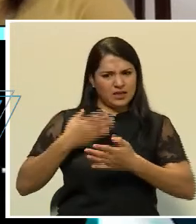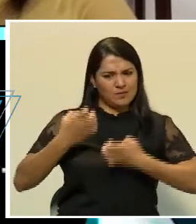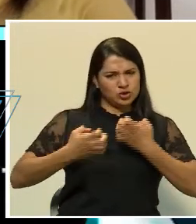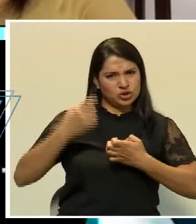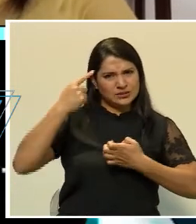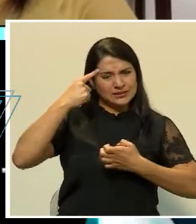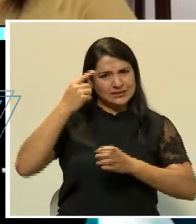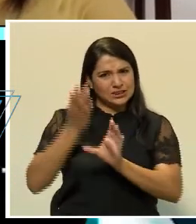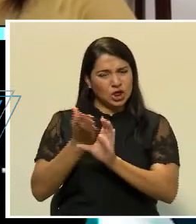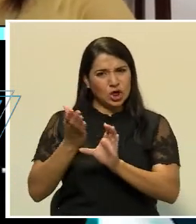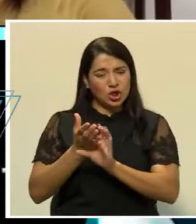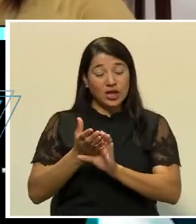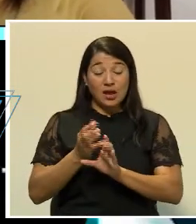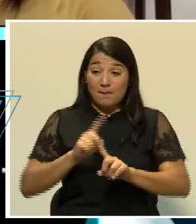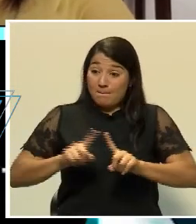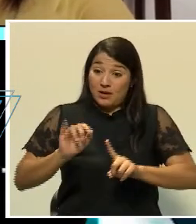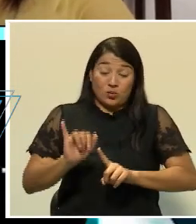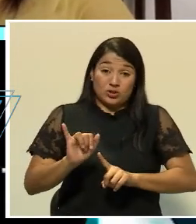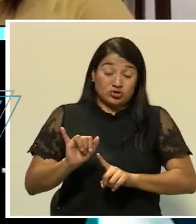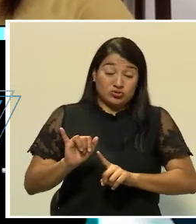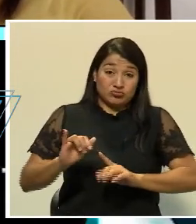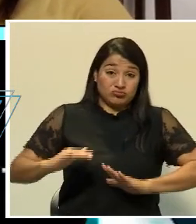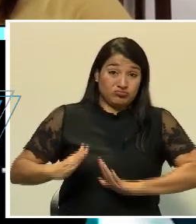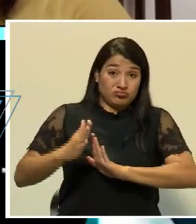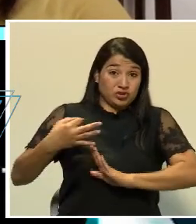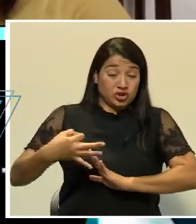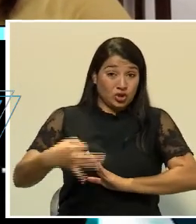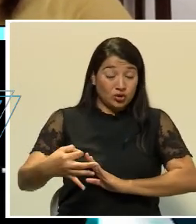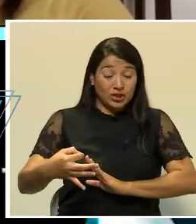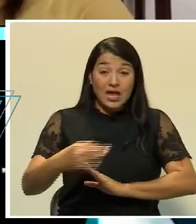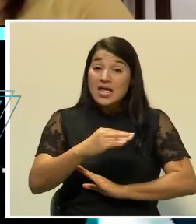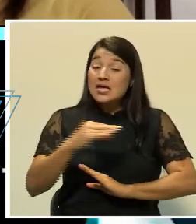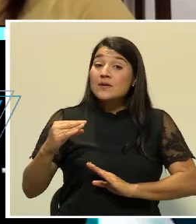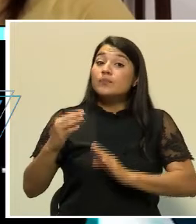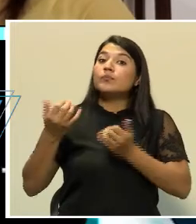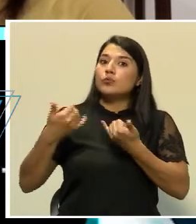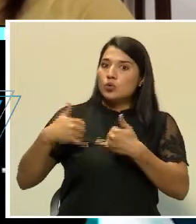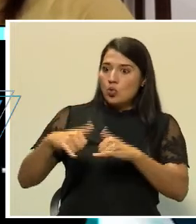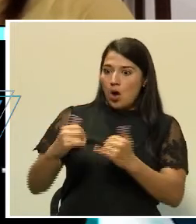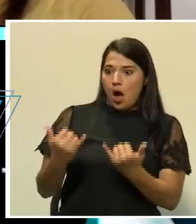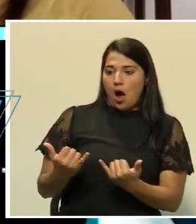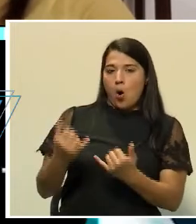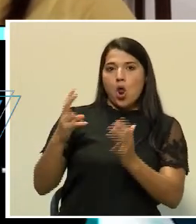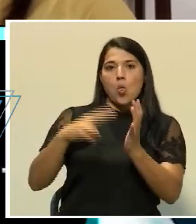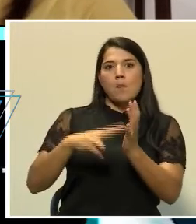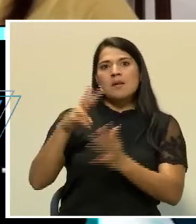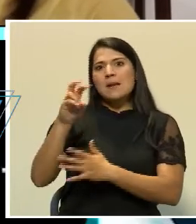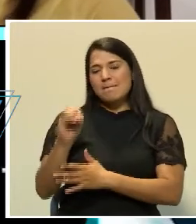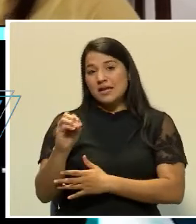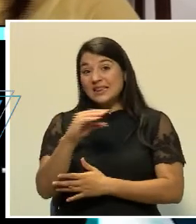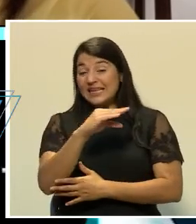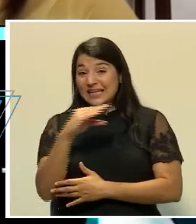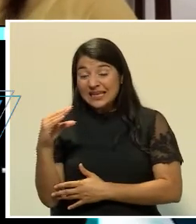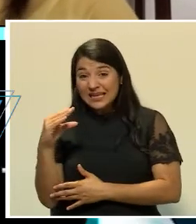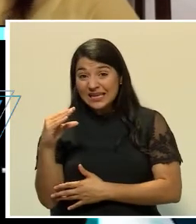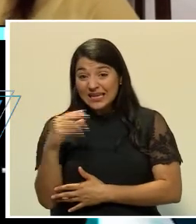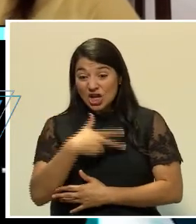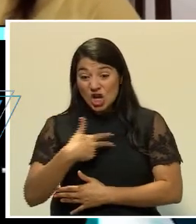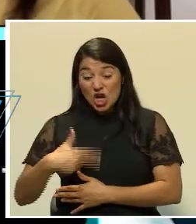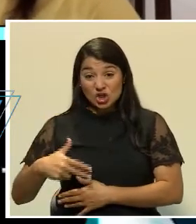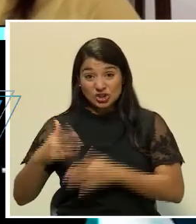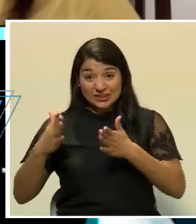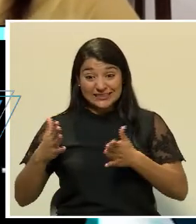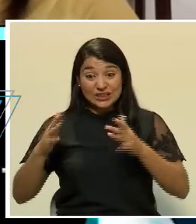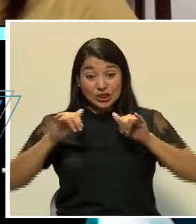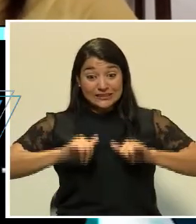algo que vivimos y que todavía, a pesar de que estamos en 2020 y que los chinos tienen en Costa Rica más de 200 años